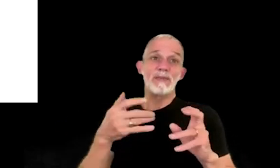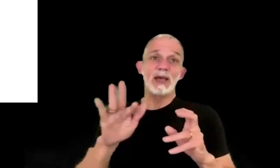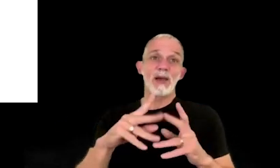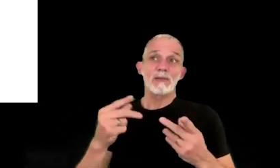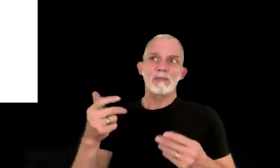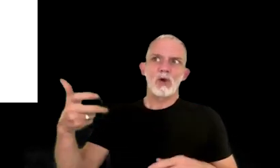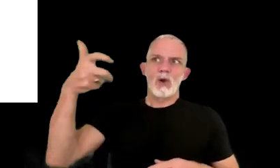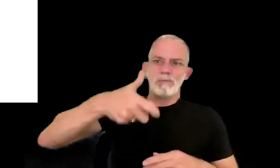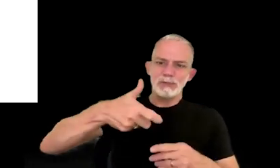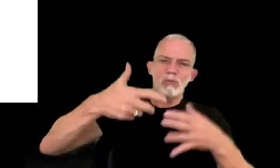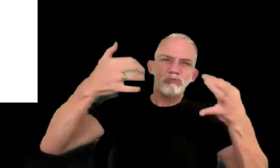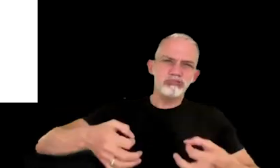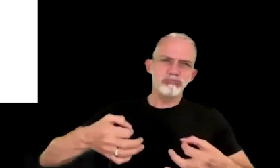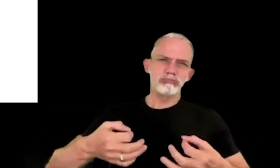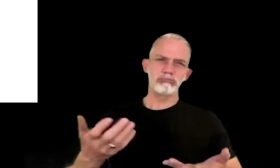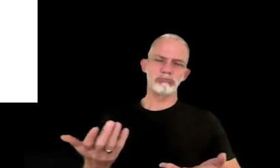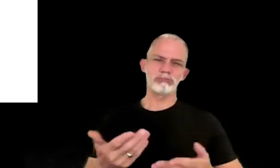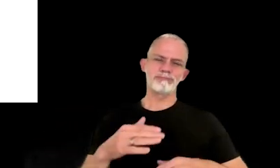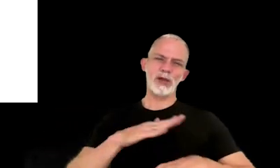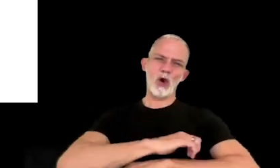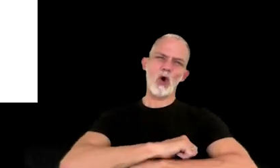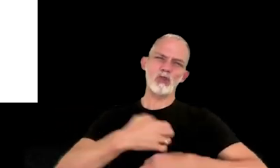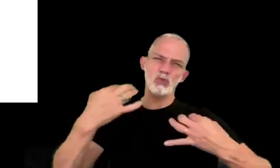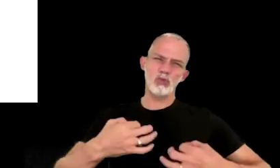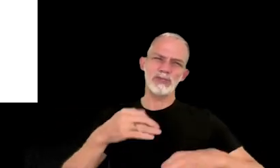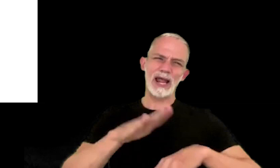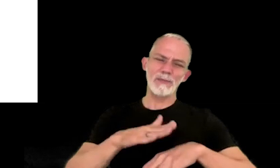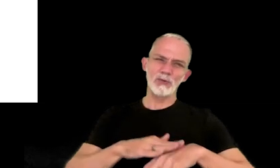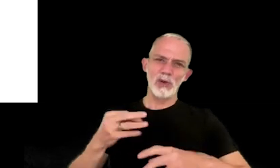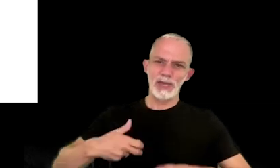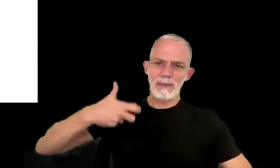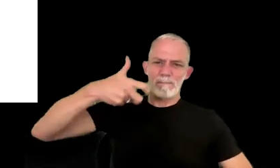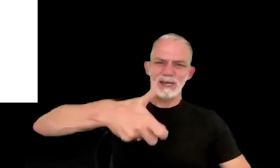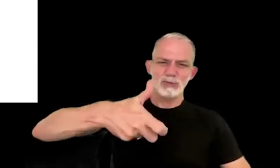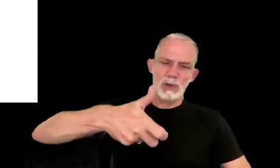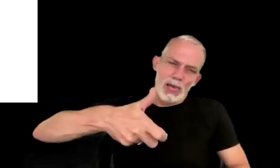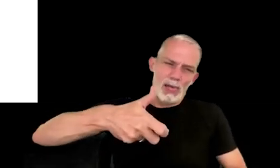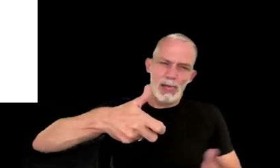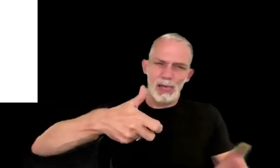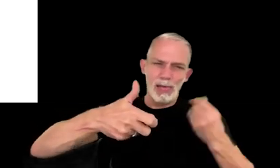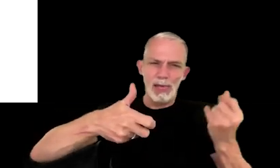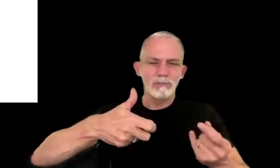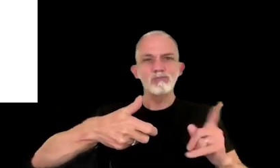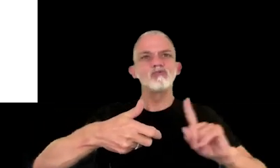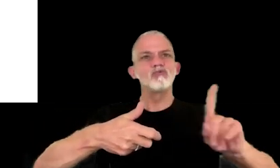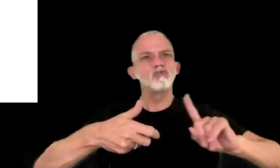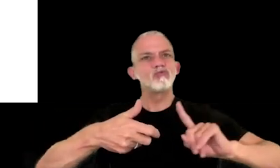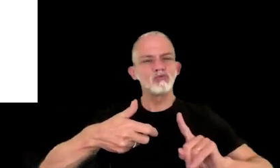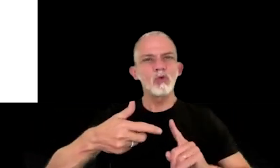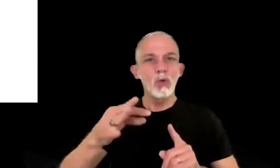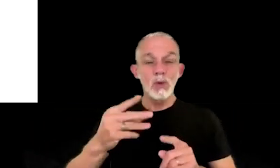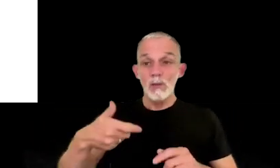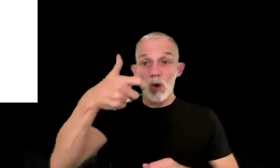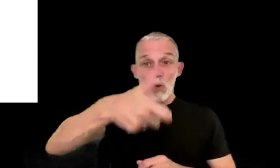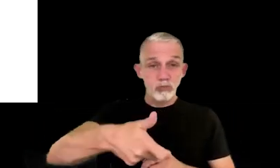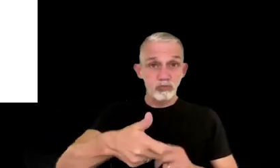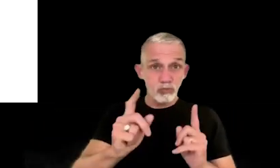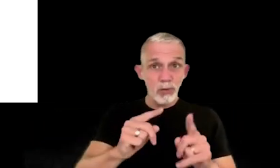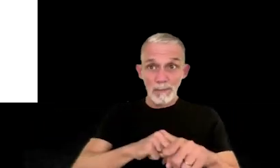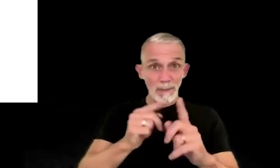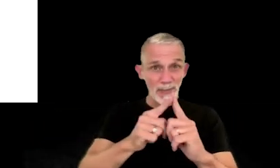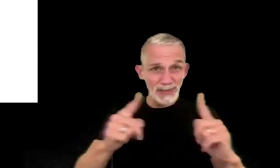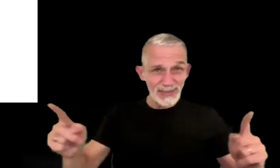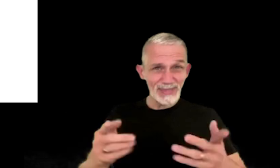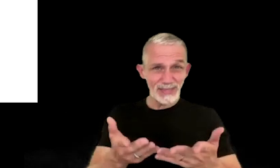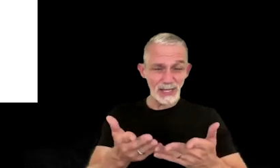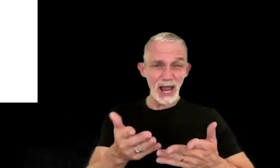ético, un inversor socialmente responsable, un inversor que, aparte de, por ejemplo, hacer finanzas sostenibles, tenga en cuenta